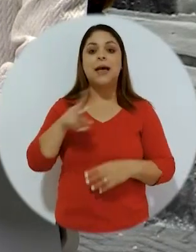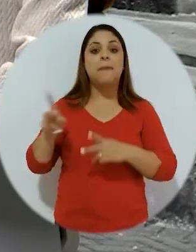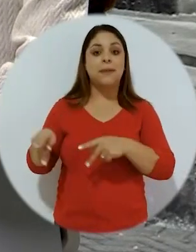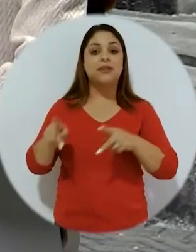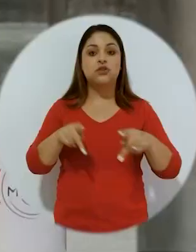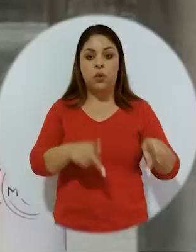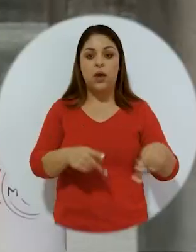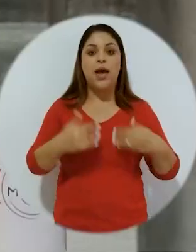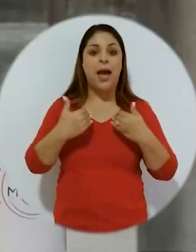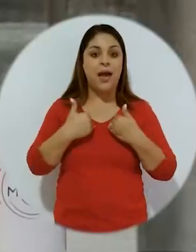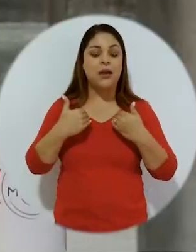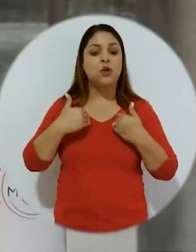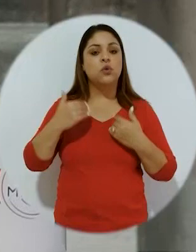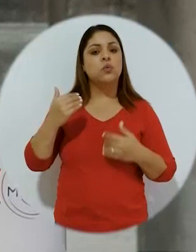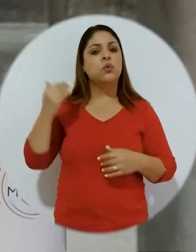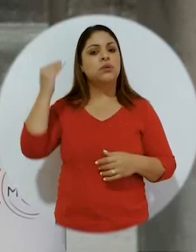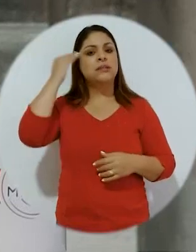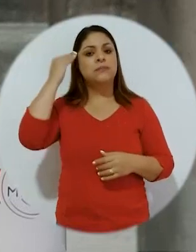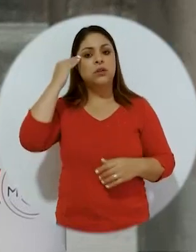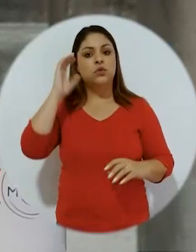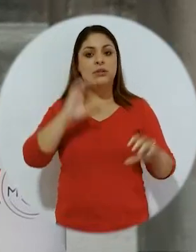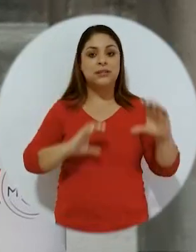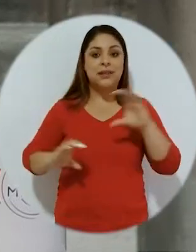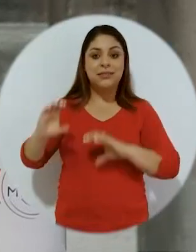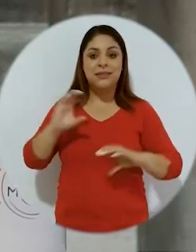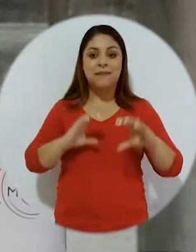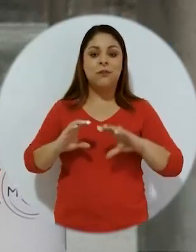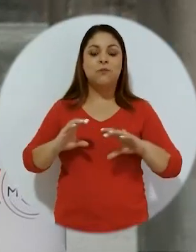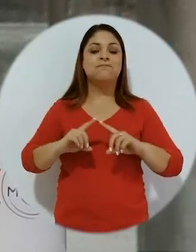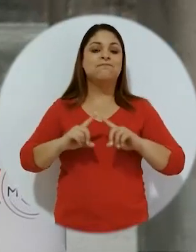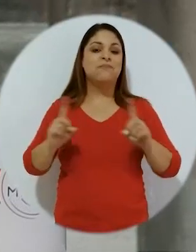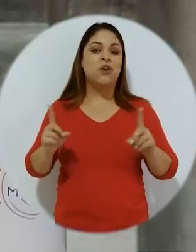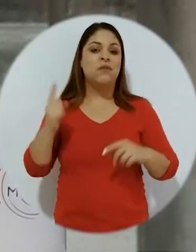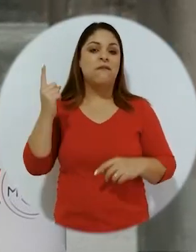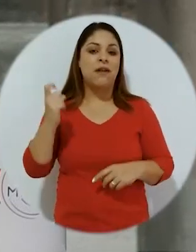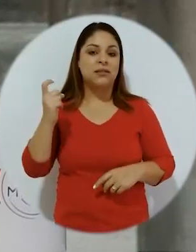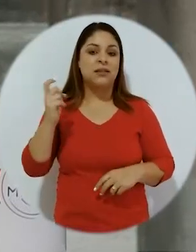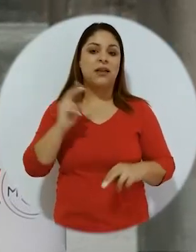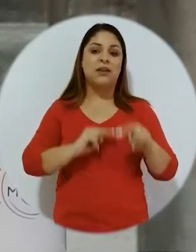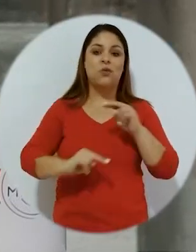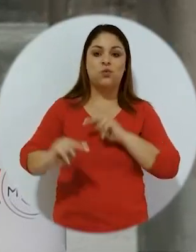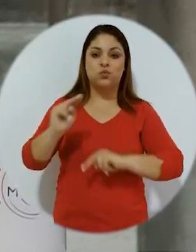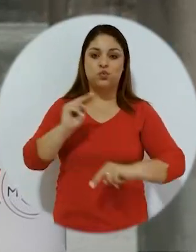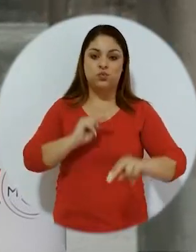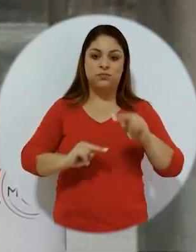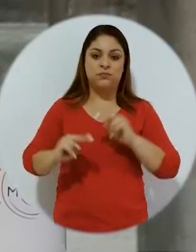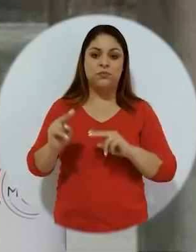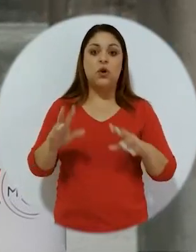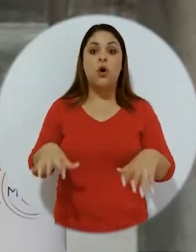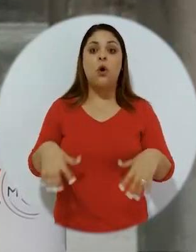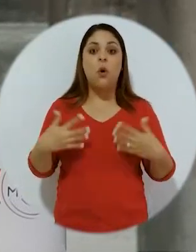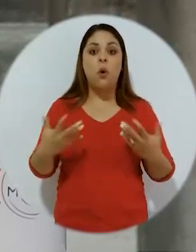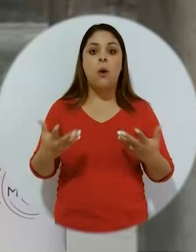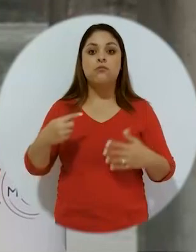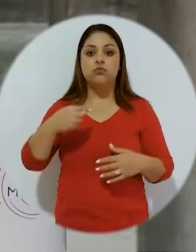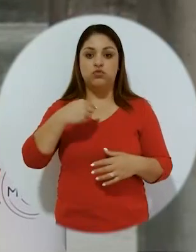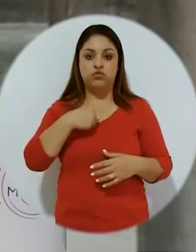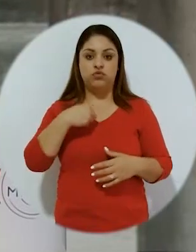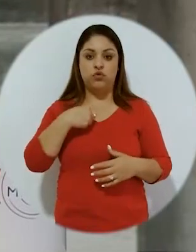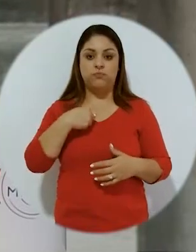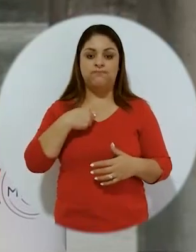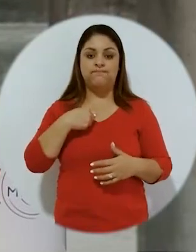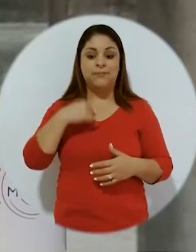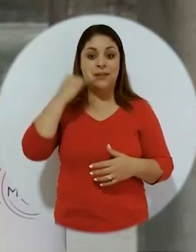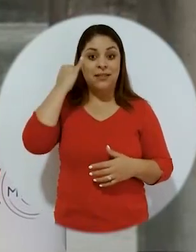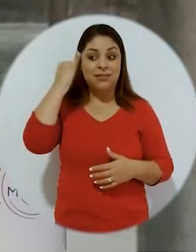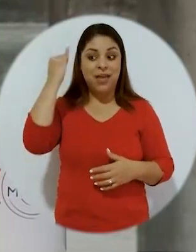son personas que tienen el conocimiento científico, pero tal vez les hace falta el tema de negocios. ¿Cómo yo convierto esta idea en